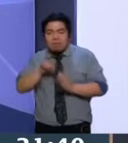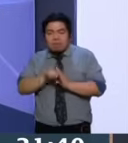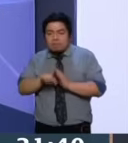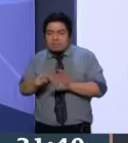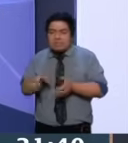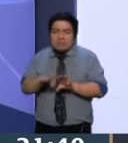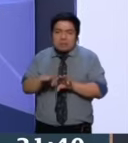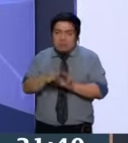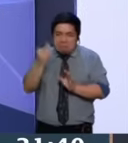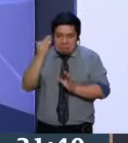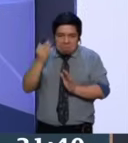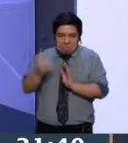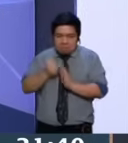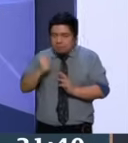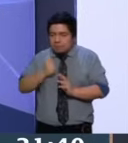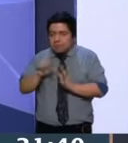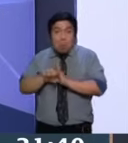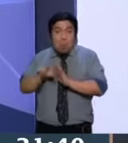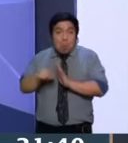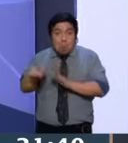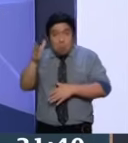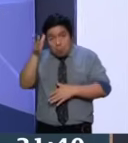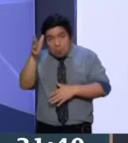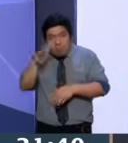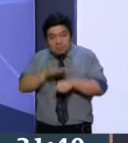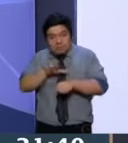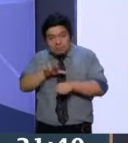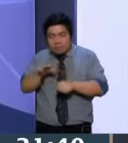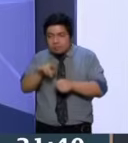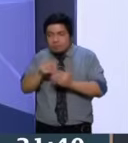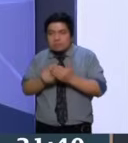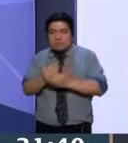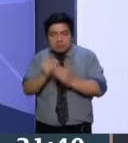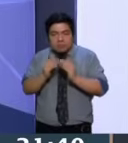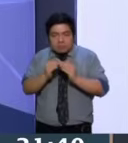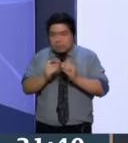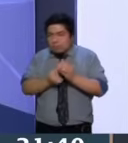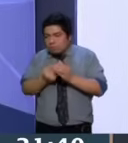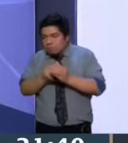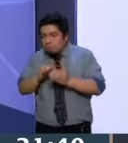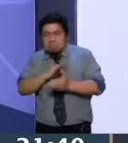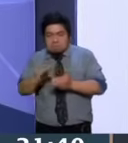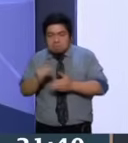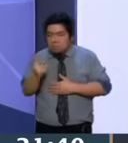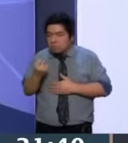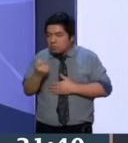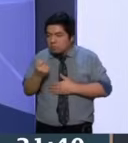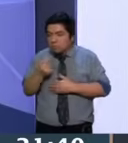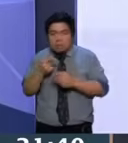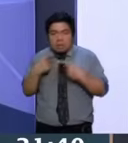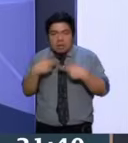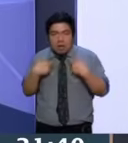tiempo. Tú vas y puedes atender ahí a tus adultos mayores porque son casas de día, tienes lavanderías comunitarias en donde por $1 te lavan toda tu